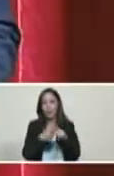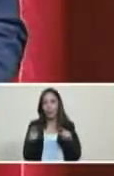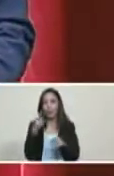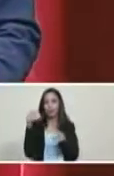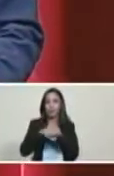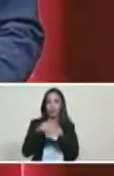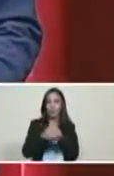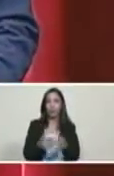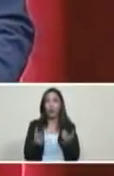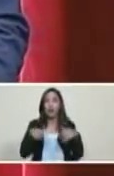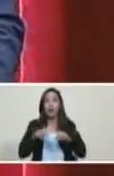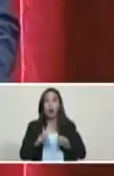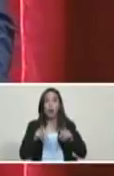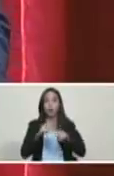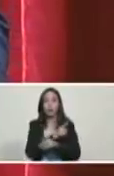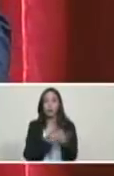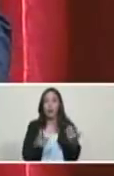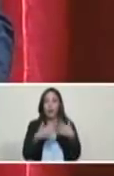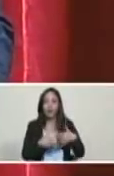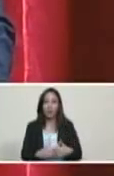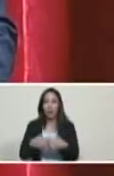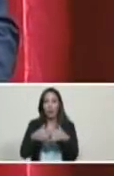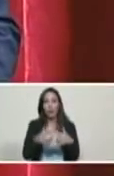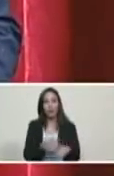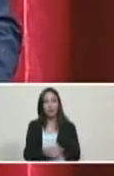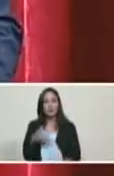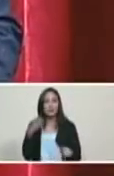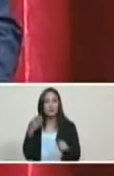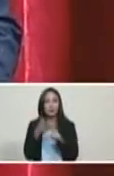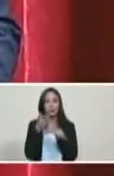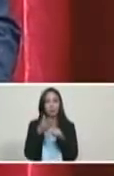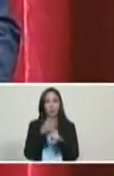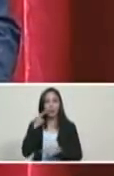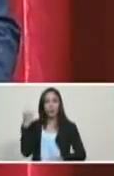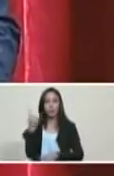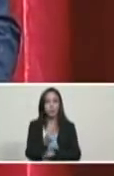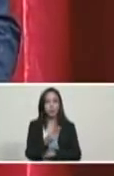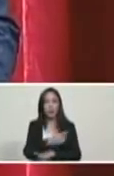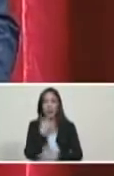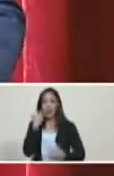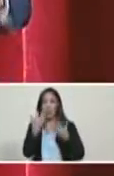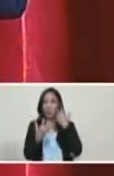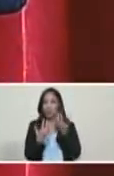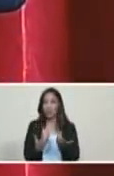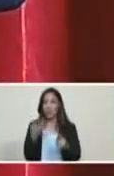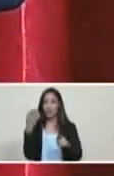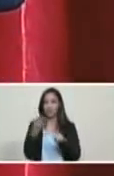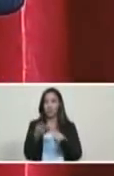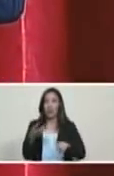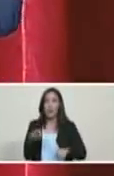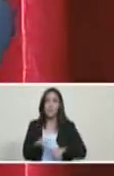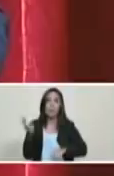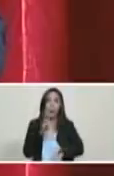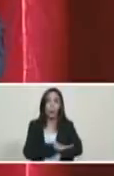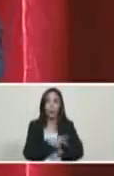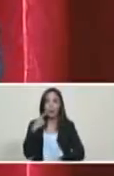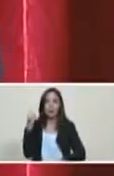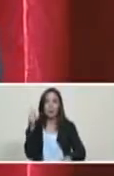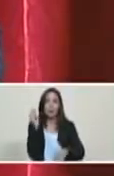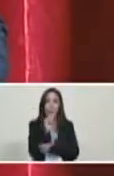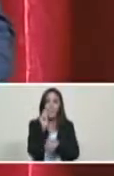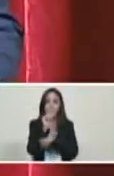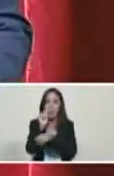En esta oportunidad el gobierno de Estados Unidos se dedicó a amenazar de manera grosera y vulgar a todos los gobiernos del mundo.